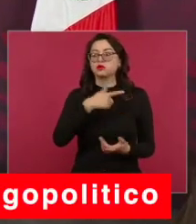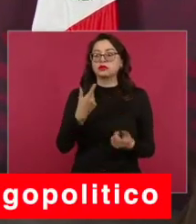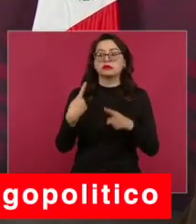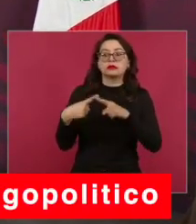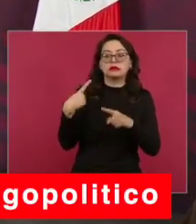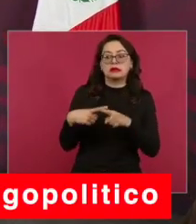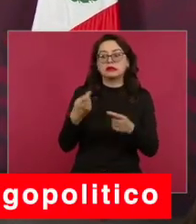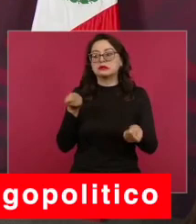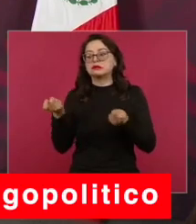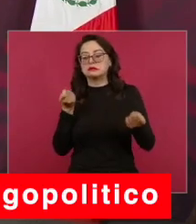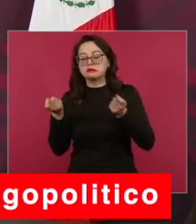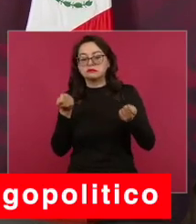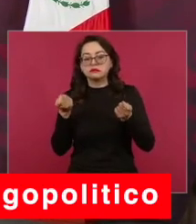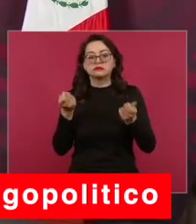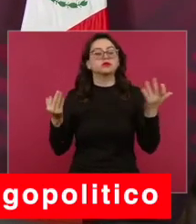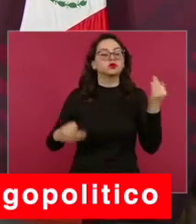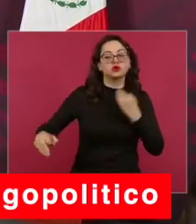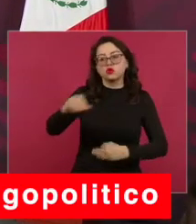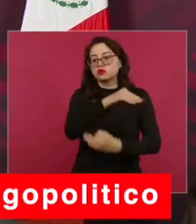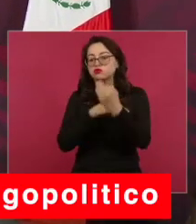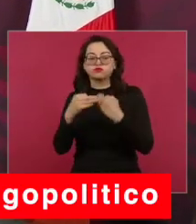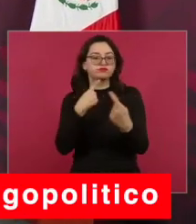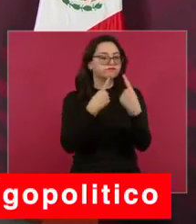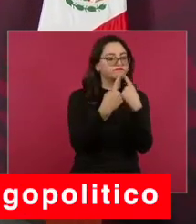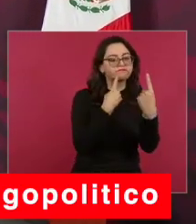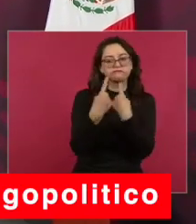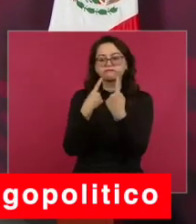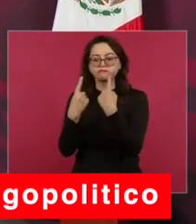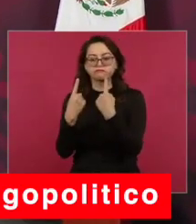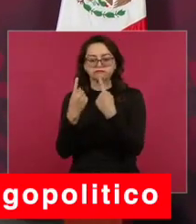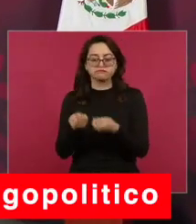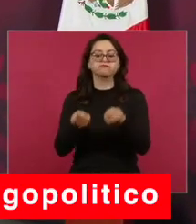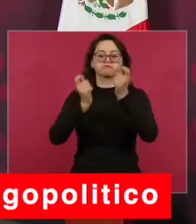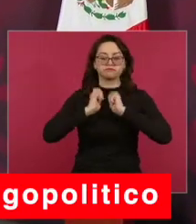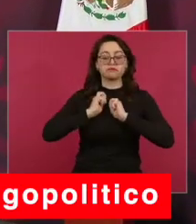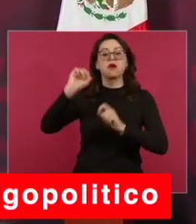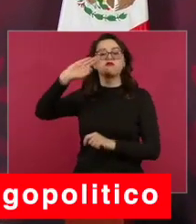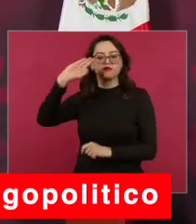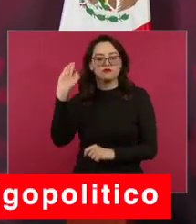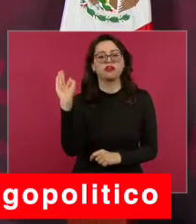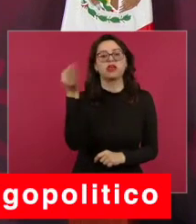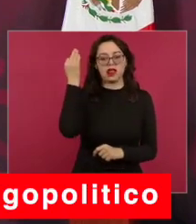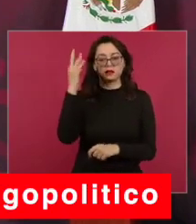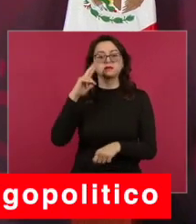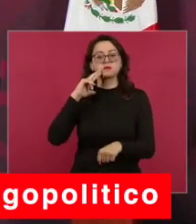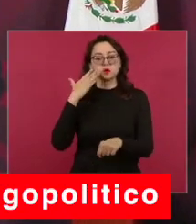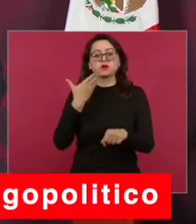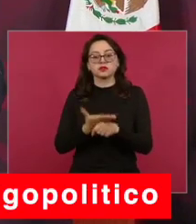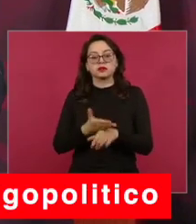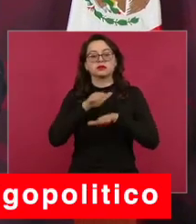de la Soledad Moreno Toscano, como embajadora extraordinaria y plenipotenciaria de México en el Reino de los Países Bajos